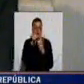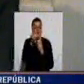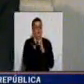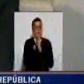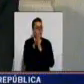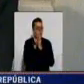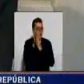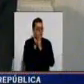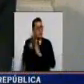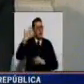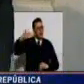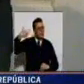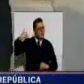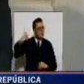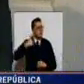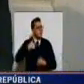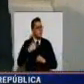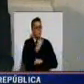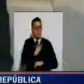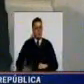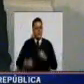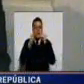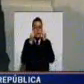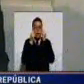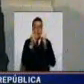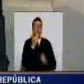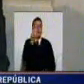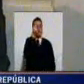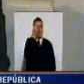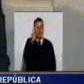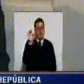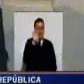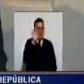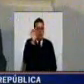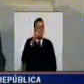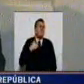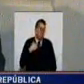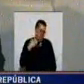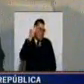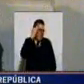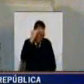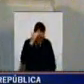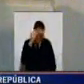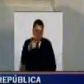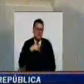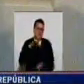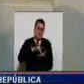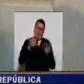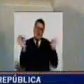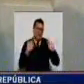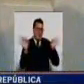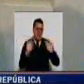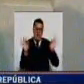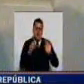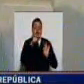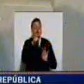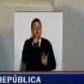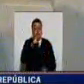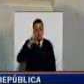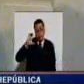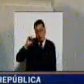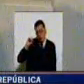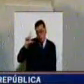hasta el último día, y lo insinuó el presidente Santos el 12 de enero, cuando ya se sabía que no iba a participar, se nos dijo que los señores de